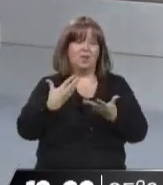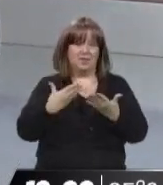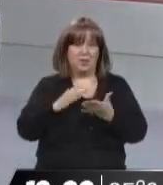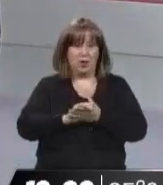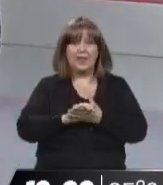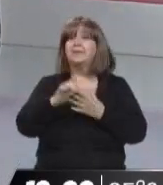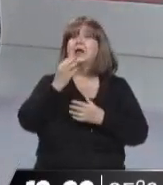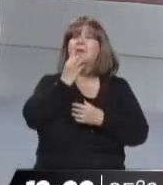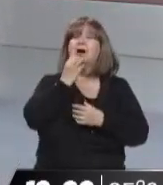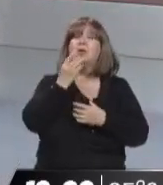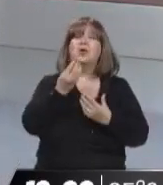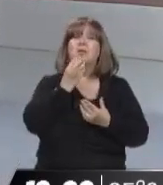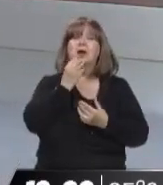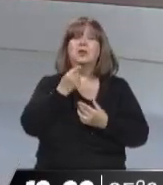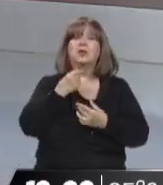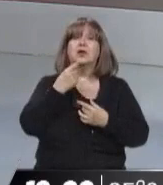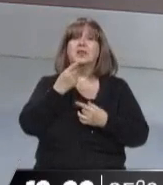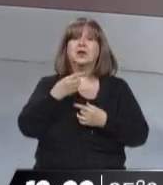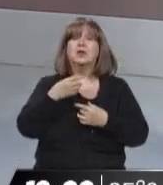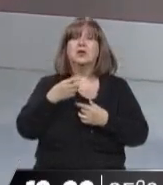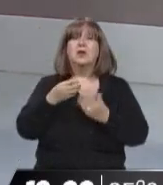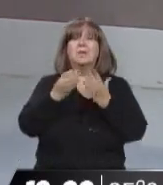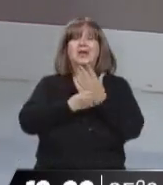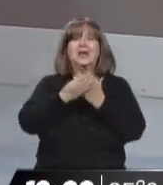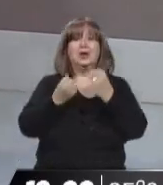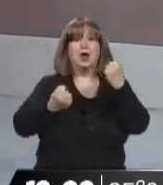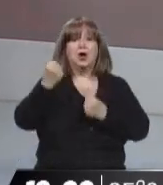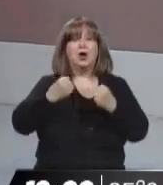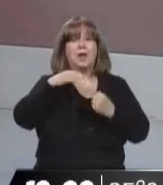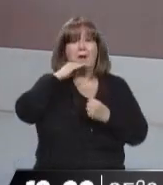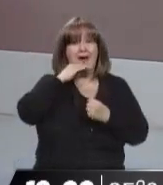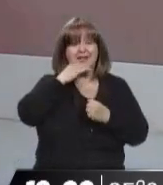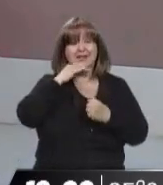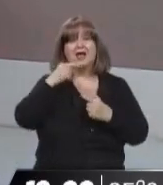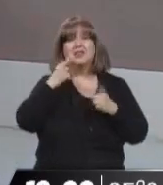Pablo, nos quedamos con usted porque estaba empezando sí. a hablar Massa. Sergio Massa, el ministro de Economía, habla,